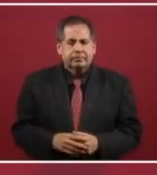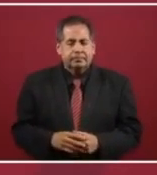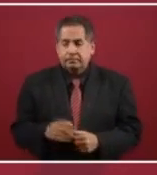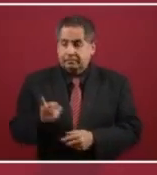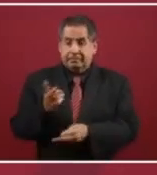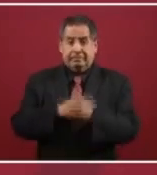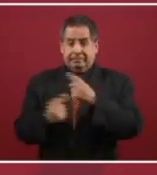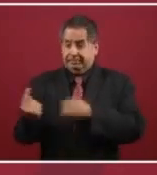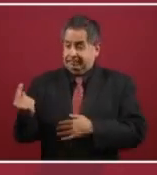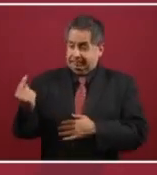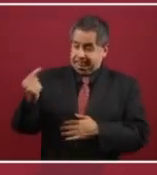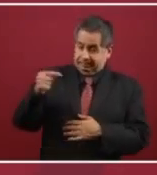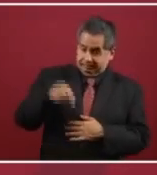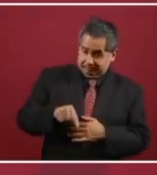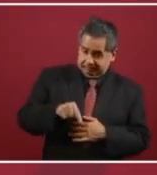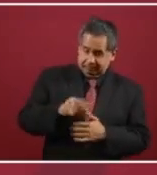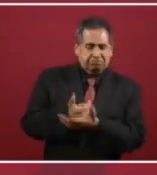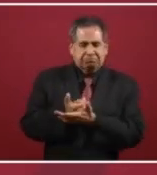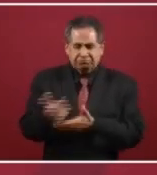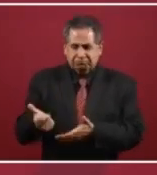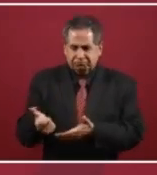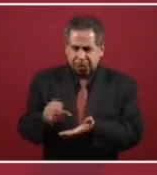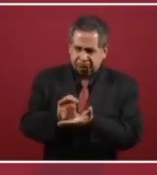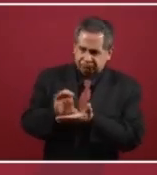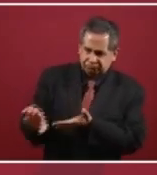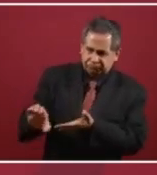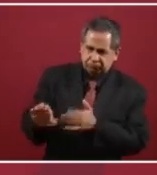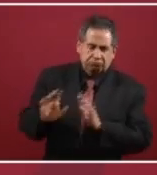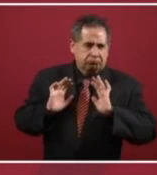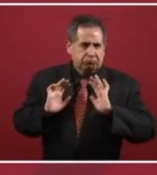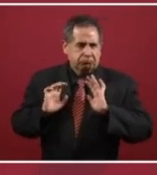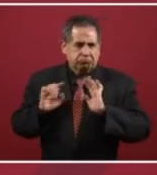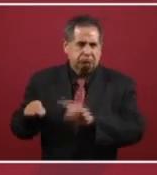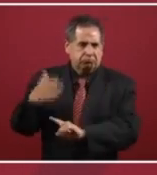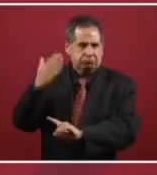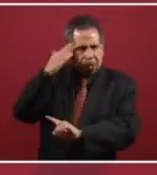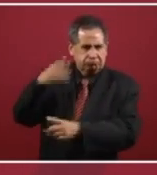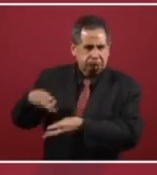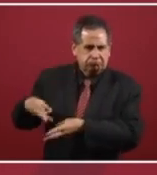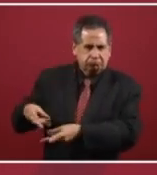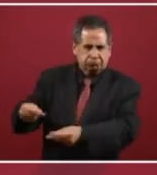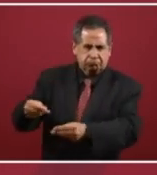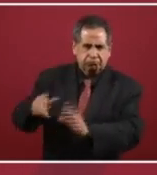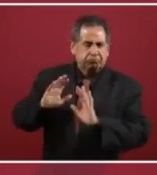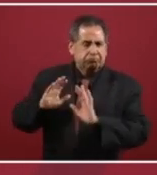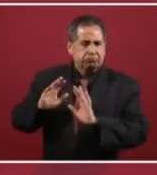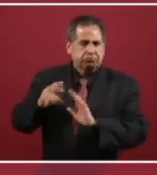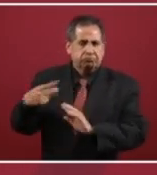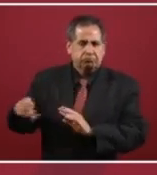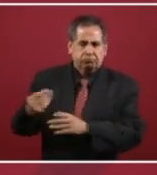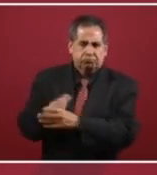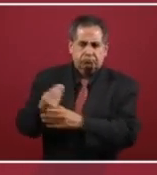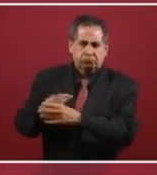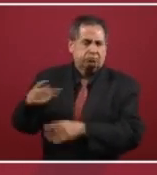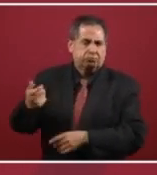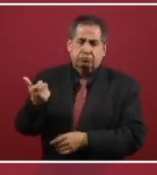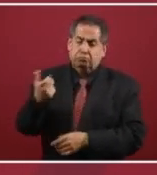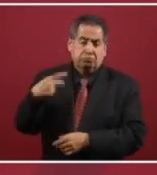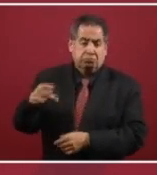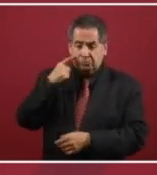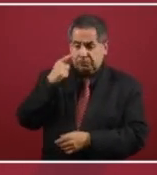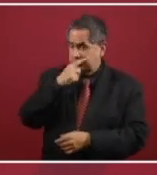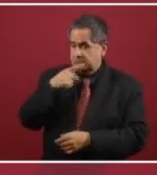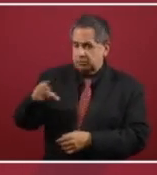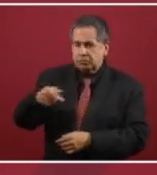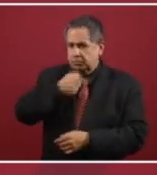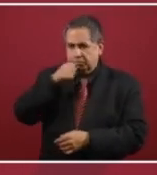regresando se les va a entregar este apoyo y ellos van a saber cómo administrar.